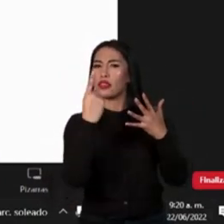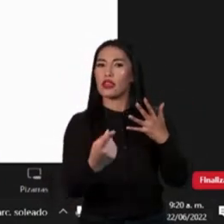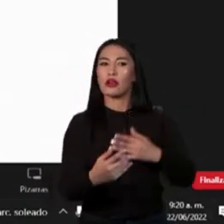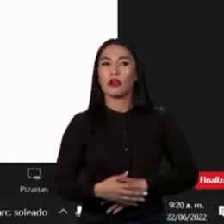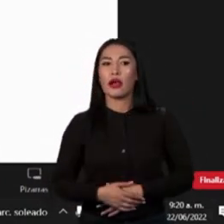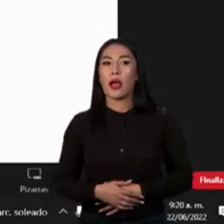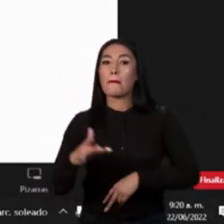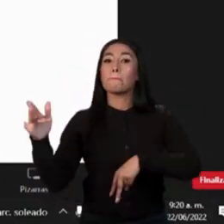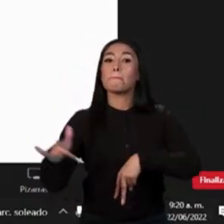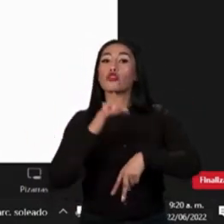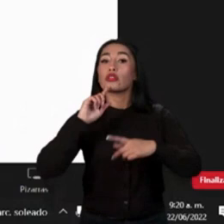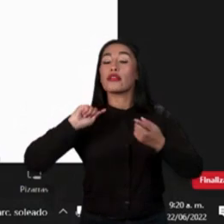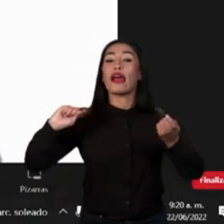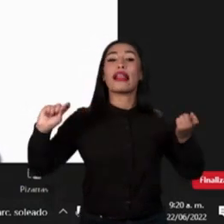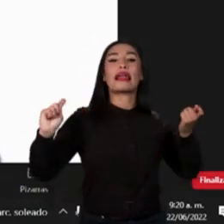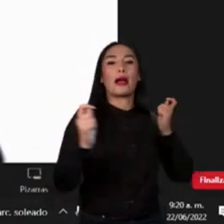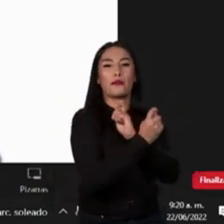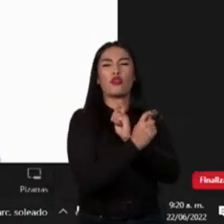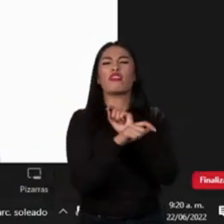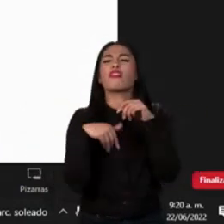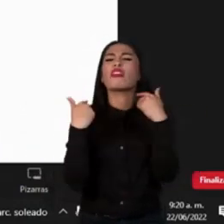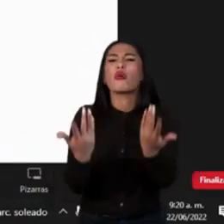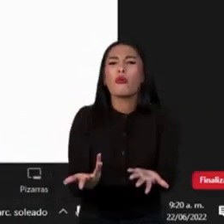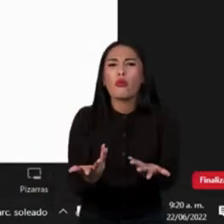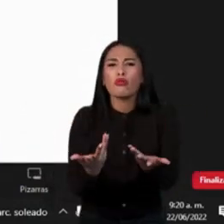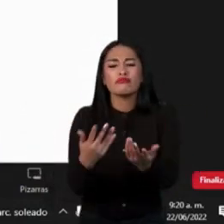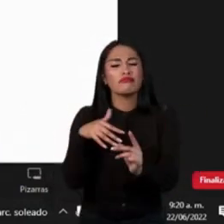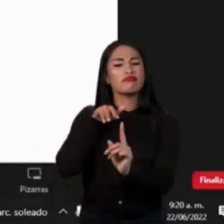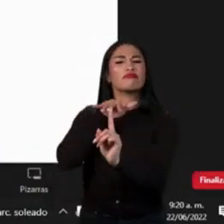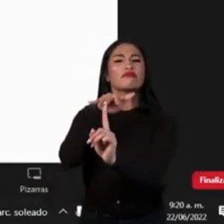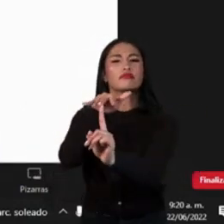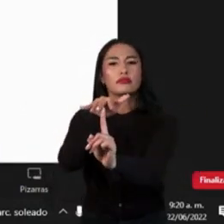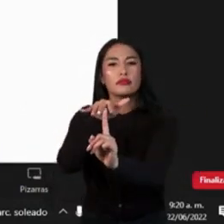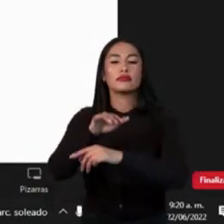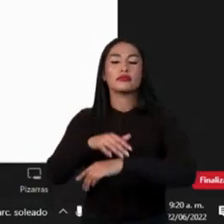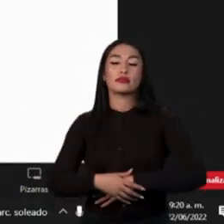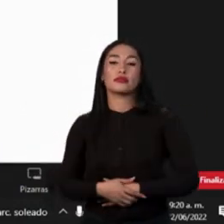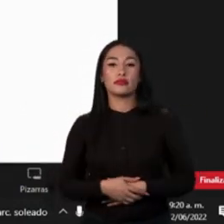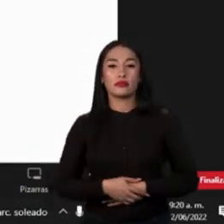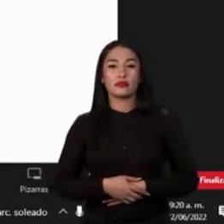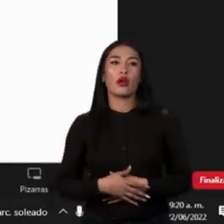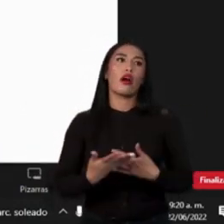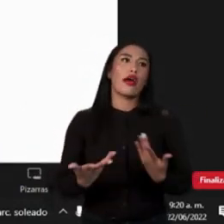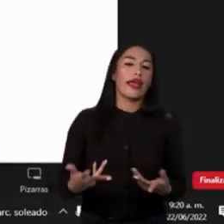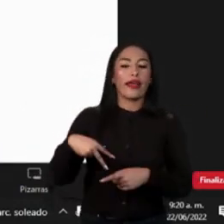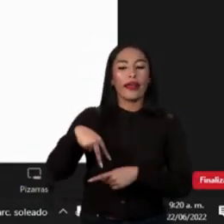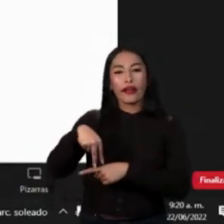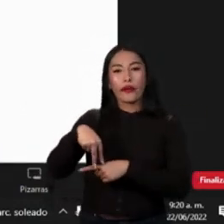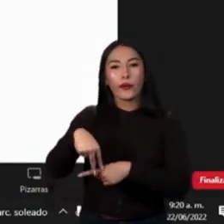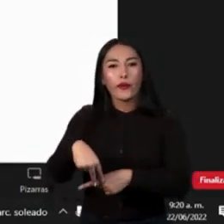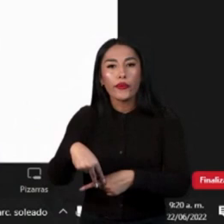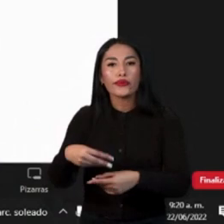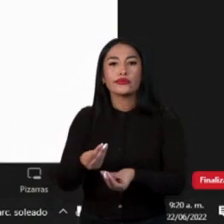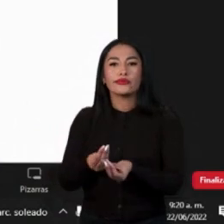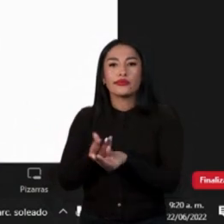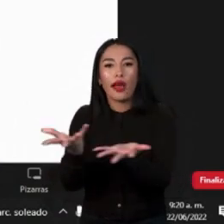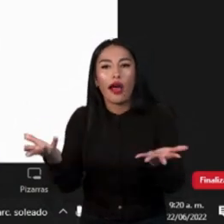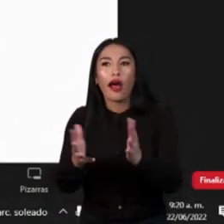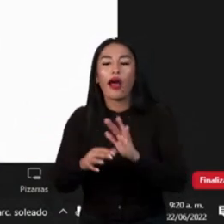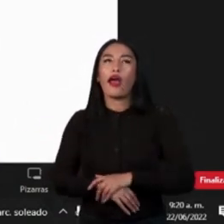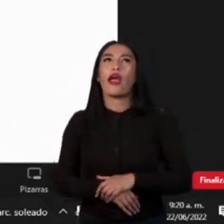el cambio. ¿Cómo podemos incentivar el cambio? Pues poniendo los incentivos, los recursos,